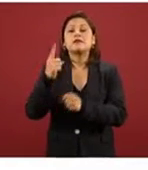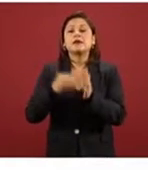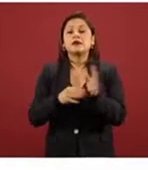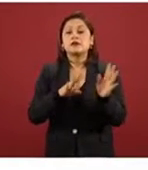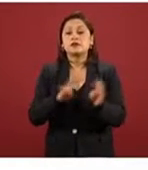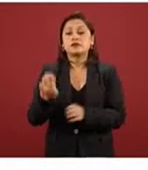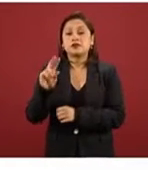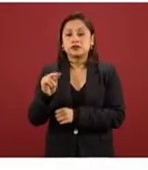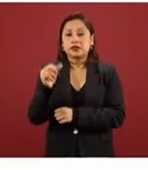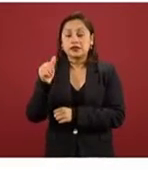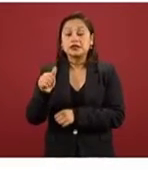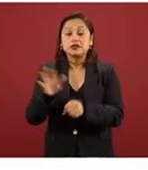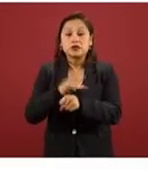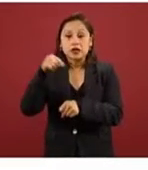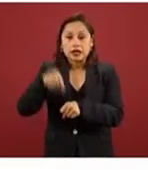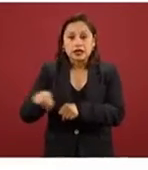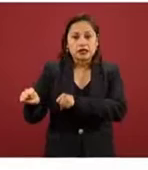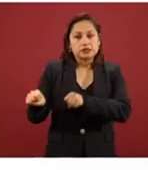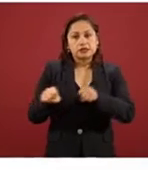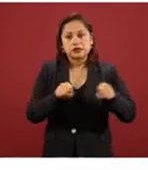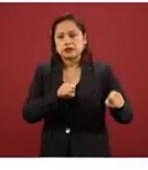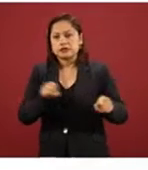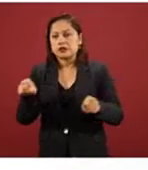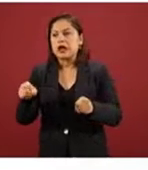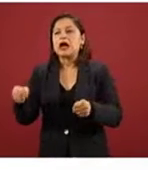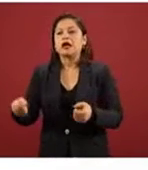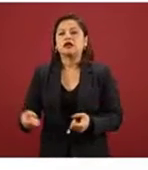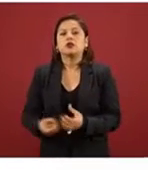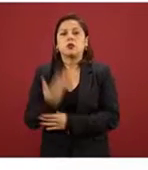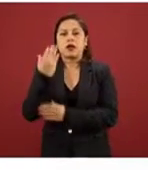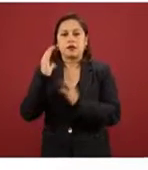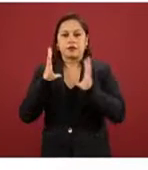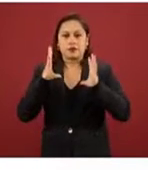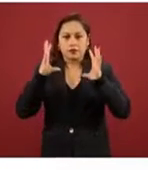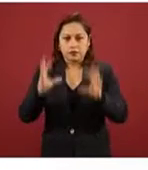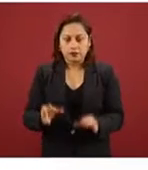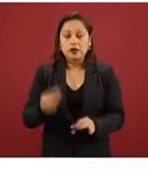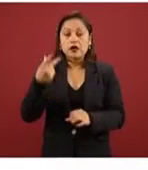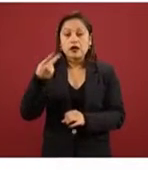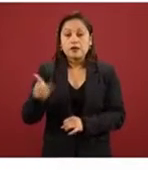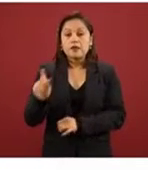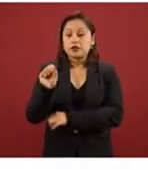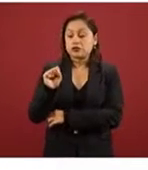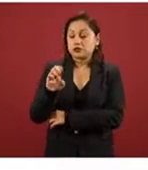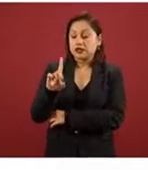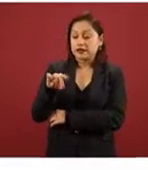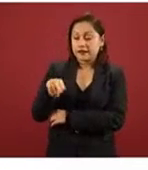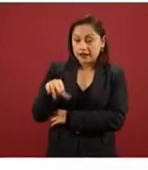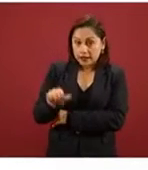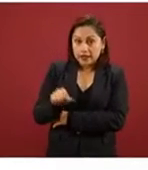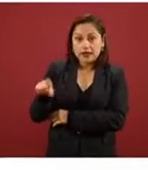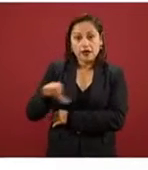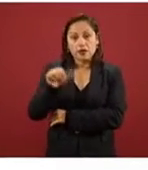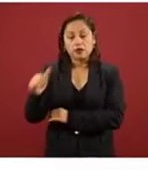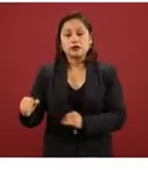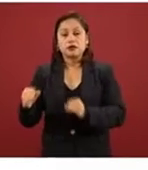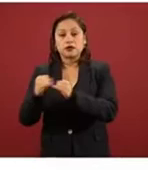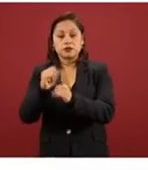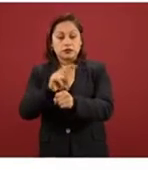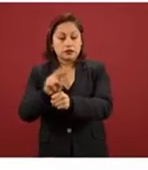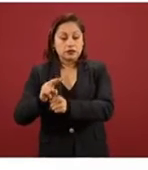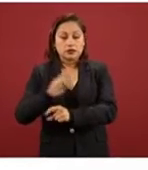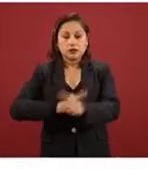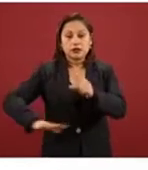en la capital. Sin embargo, estas instituciones, como la Secretaría de la Defensa Nacional, atienden a la población en